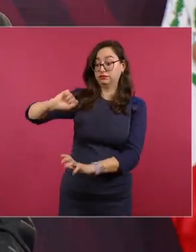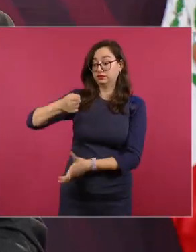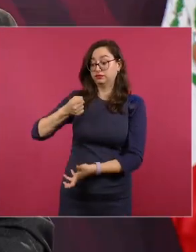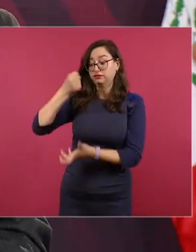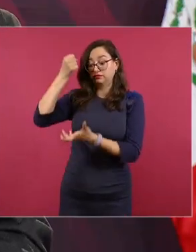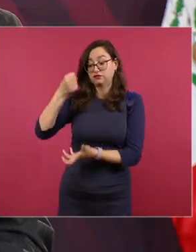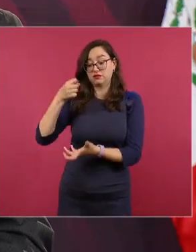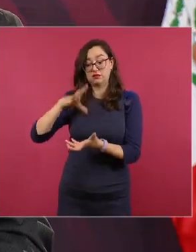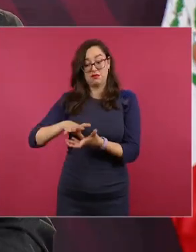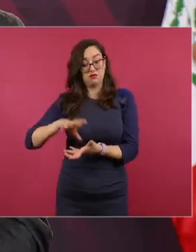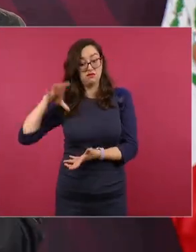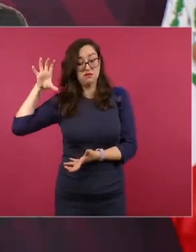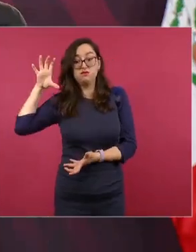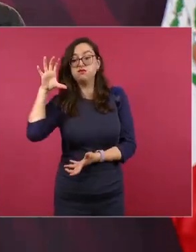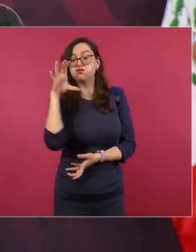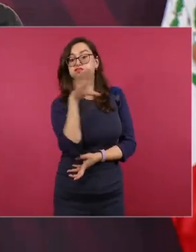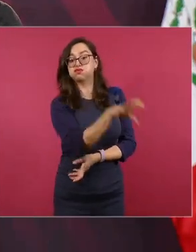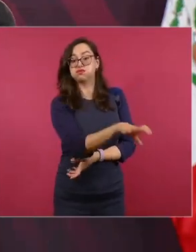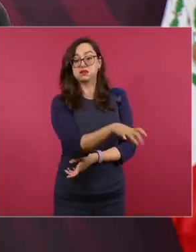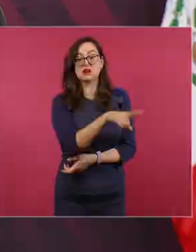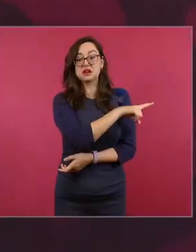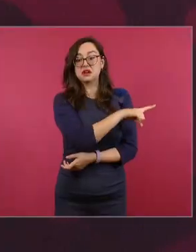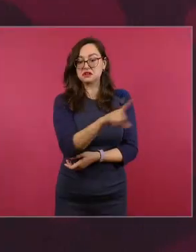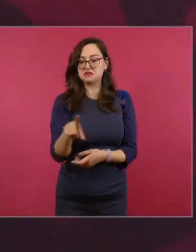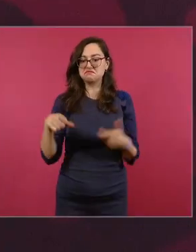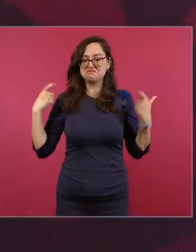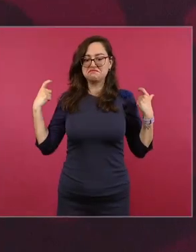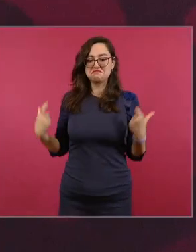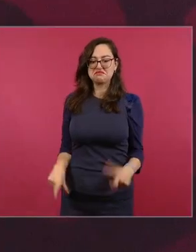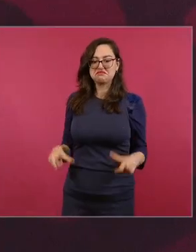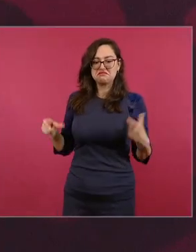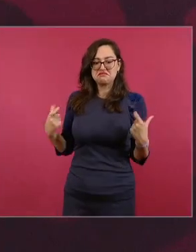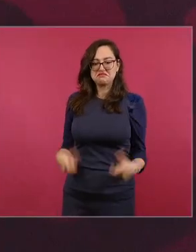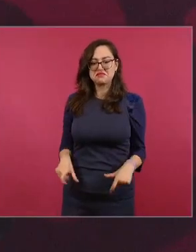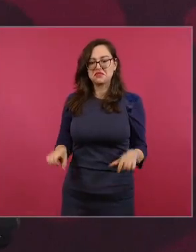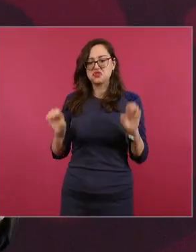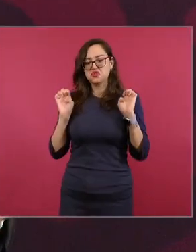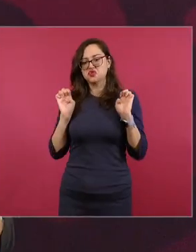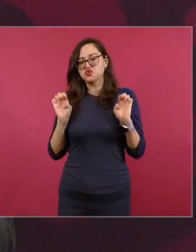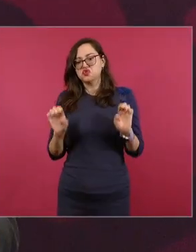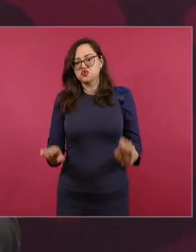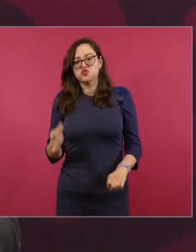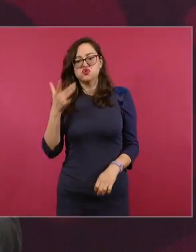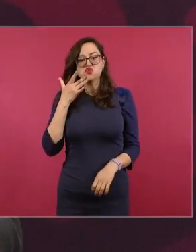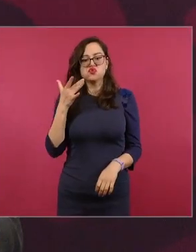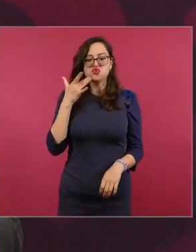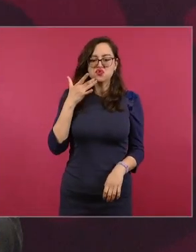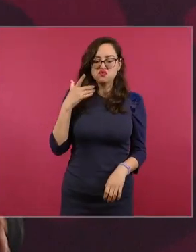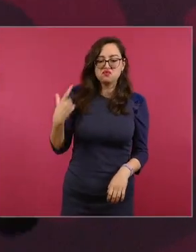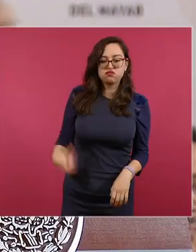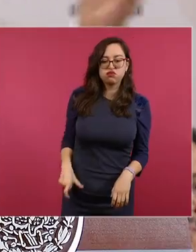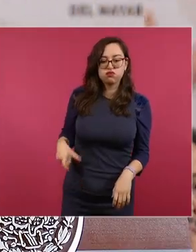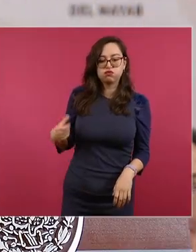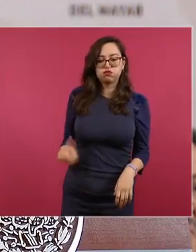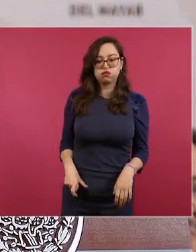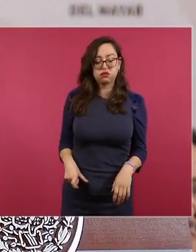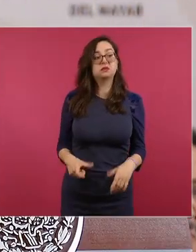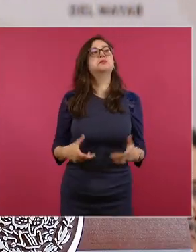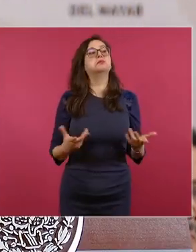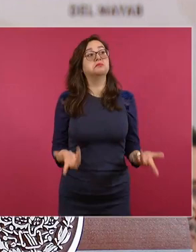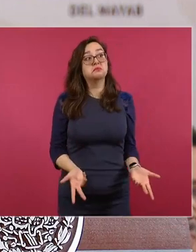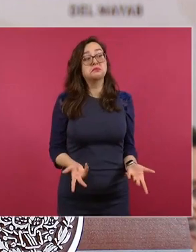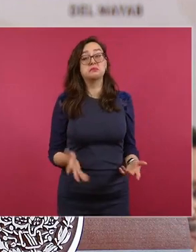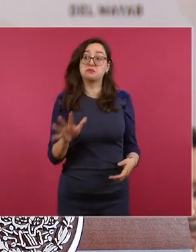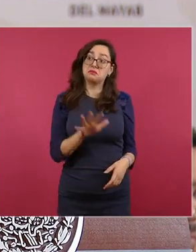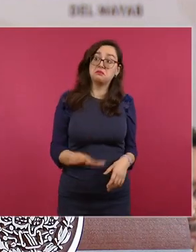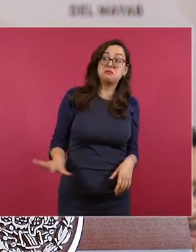funcionarios, viven colmados de atenciones, de privilegios, y no ayudan